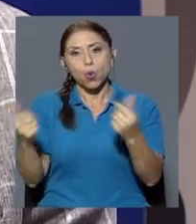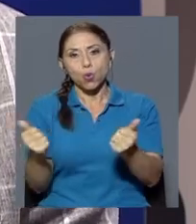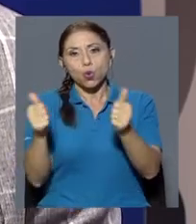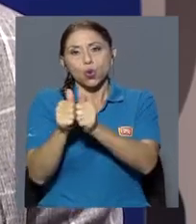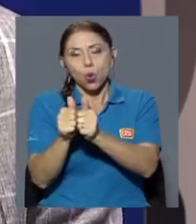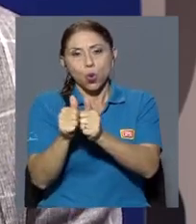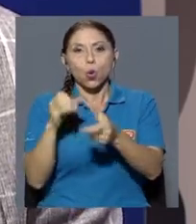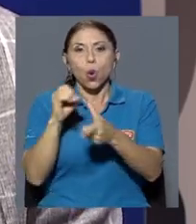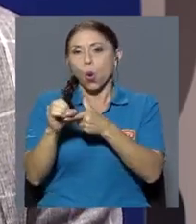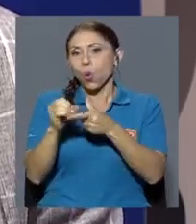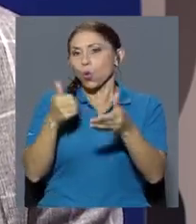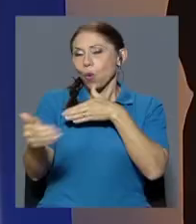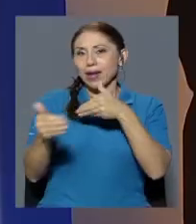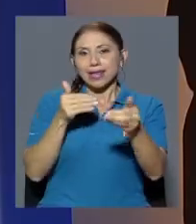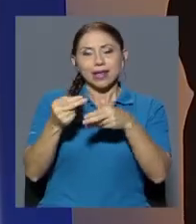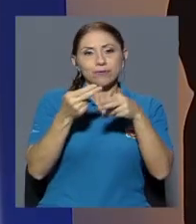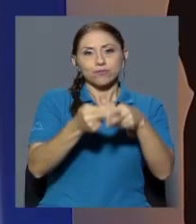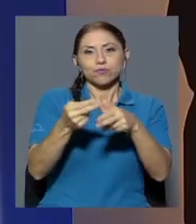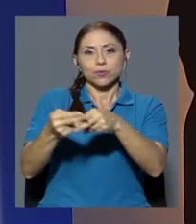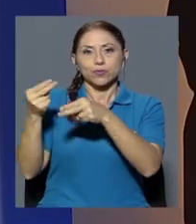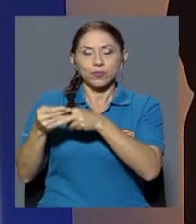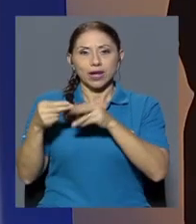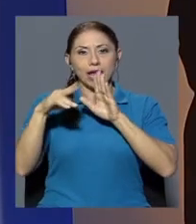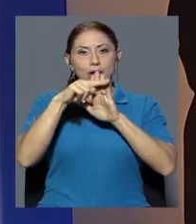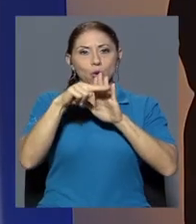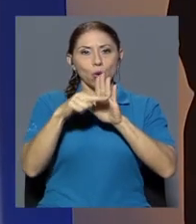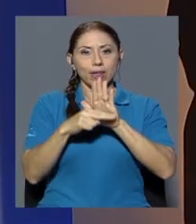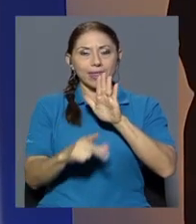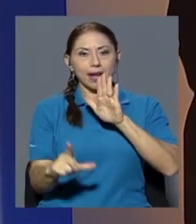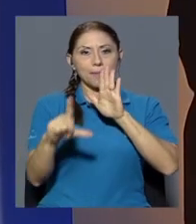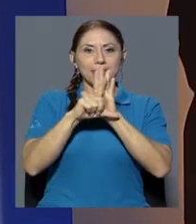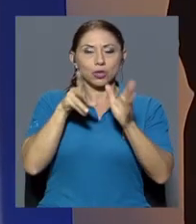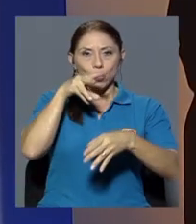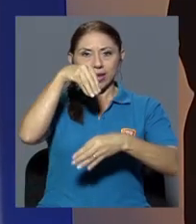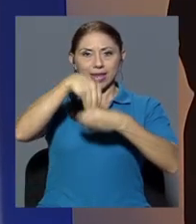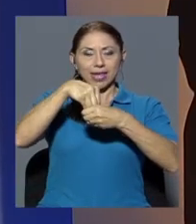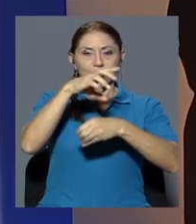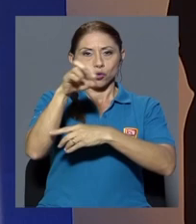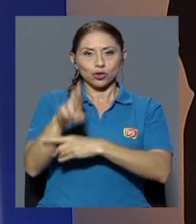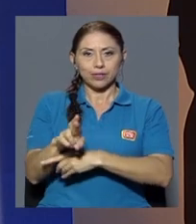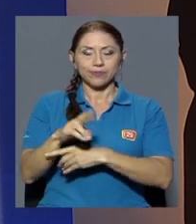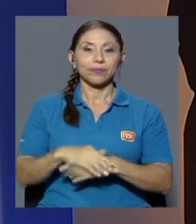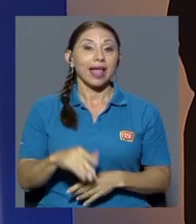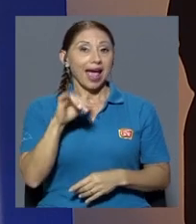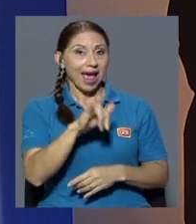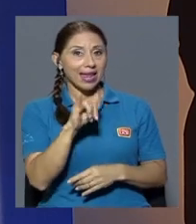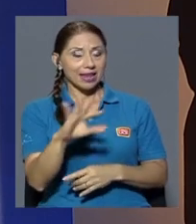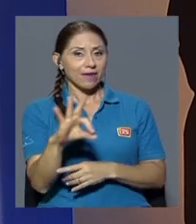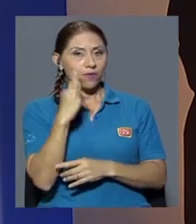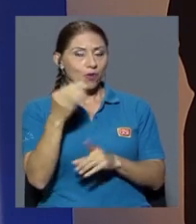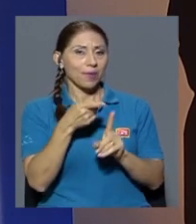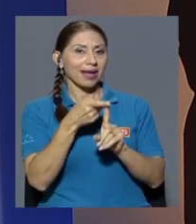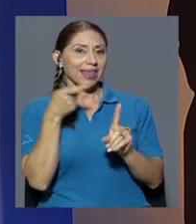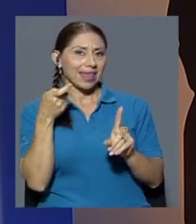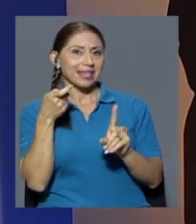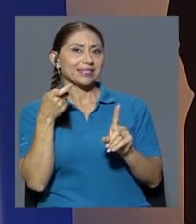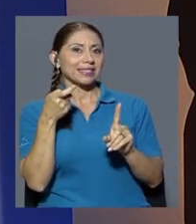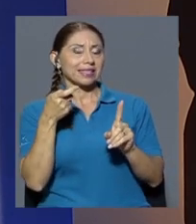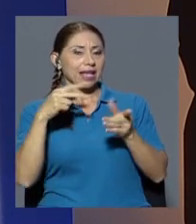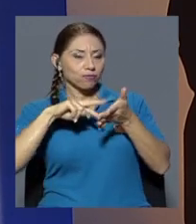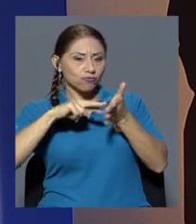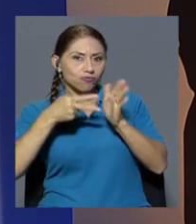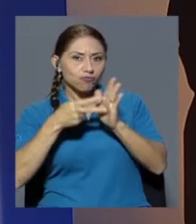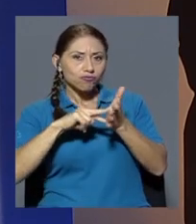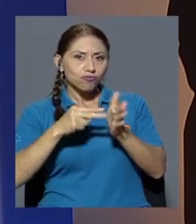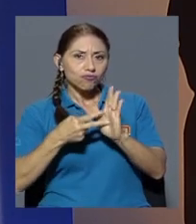existiese en el ordenamiento jurídico interno es ahí donde entra también la forma en la que desde la semántica se entiende el